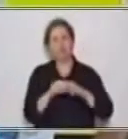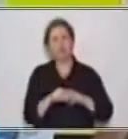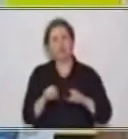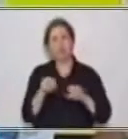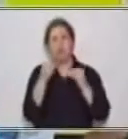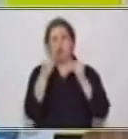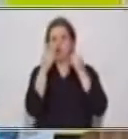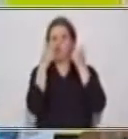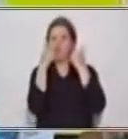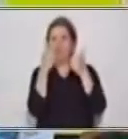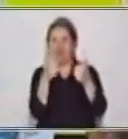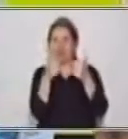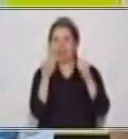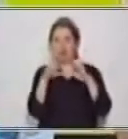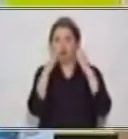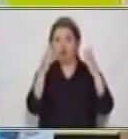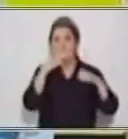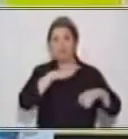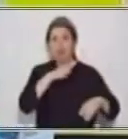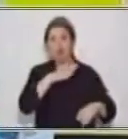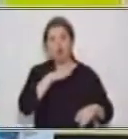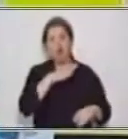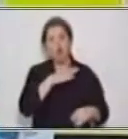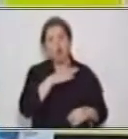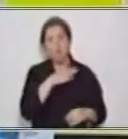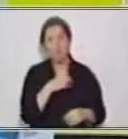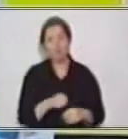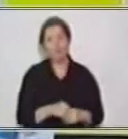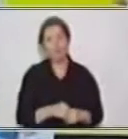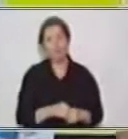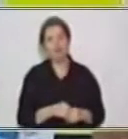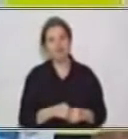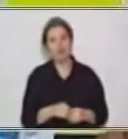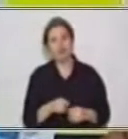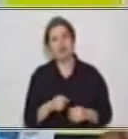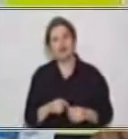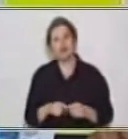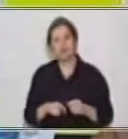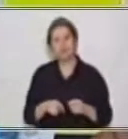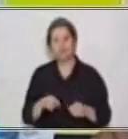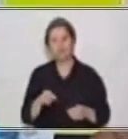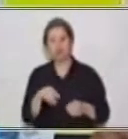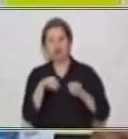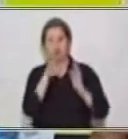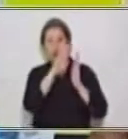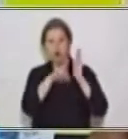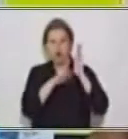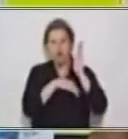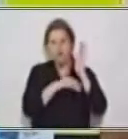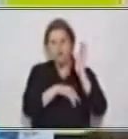Muy bien. Tengo un residuo de 8.